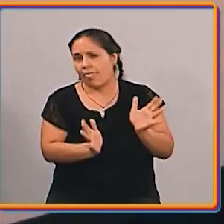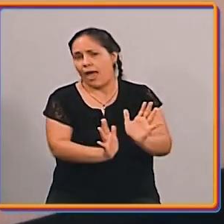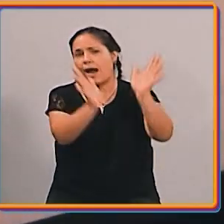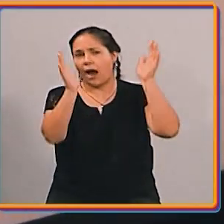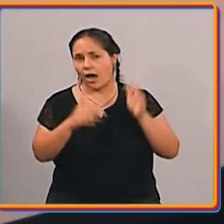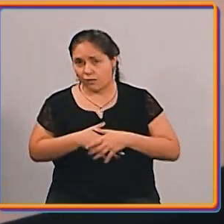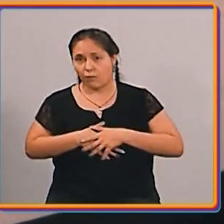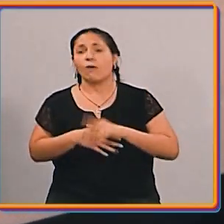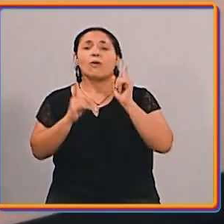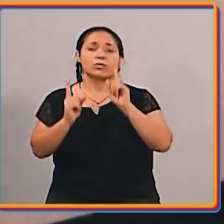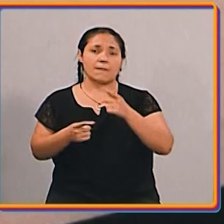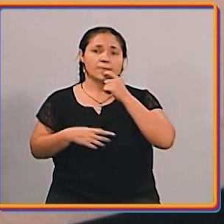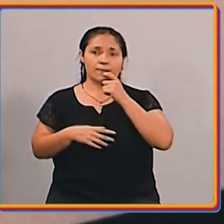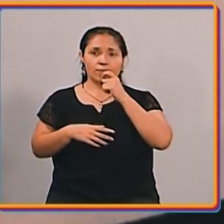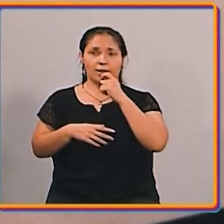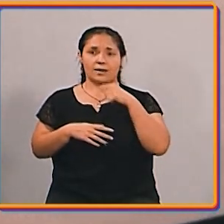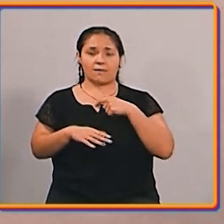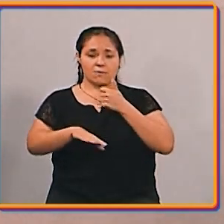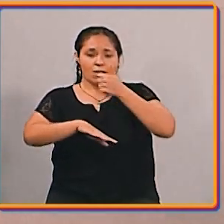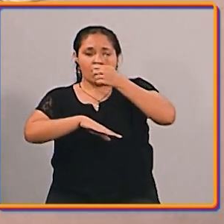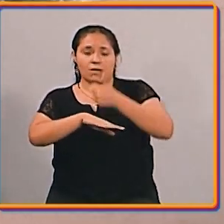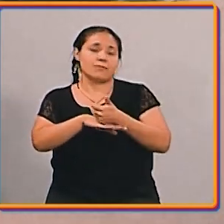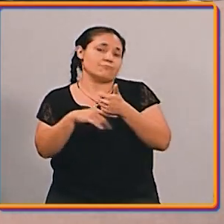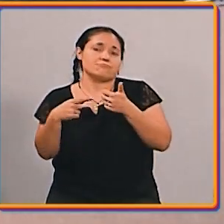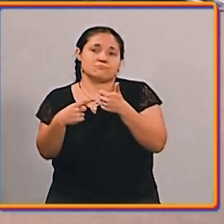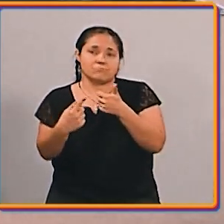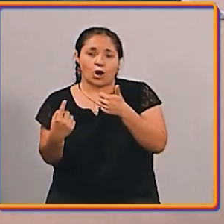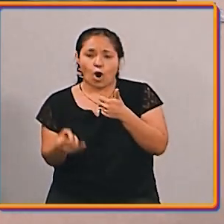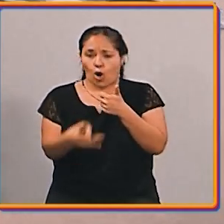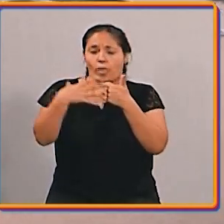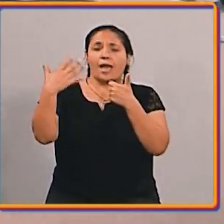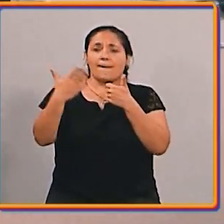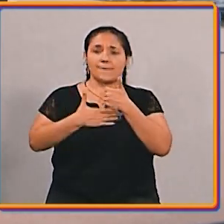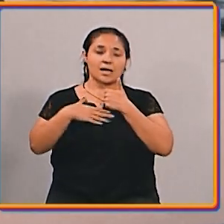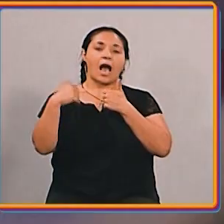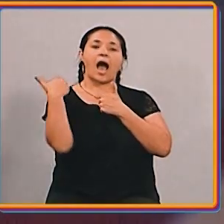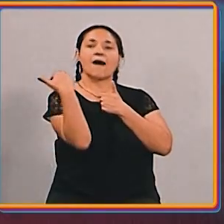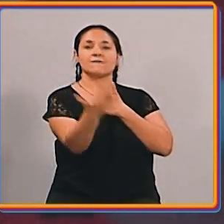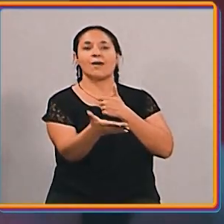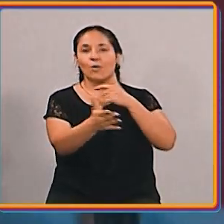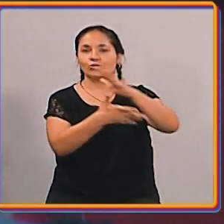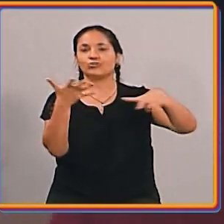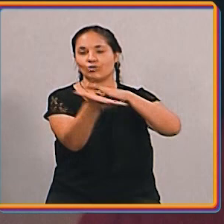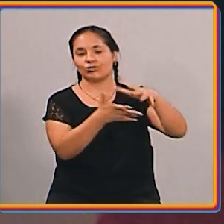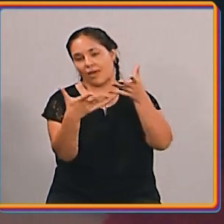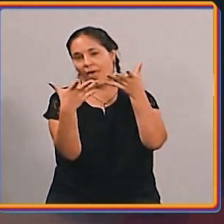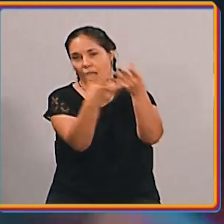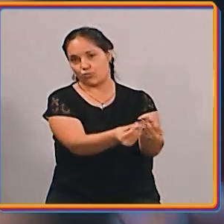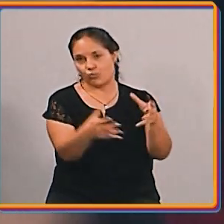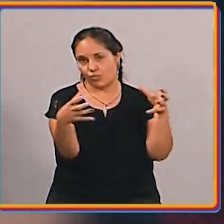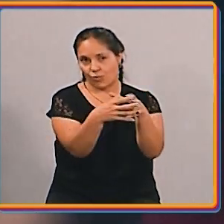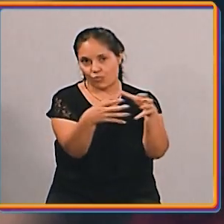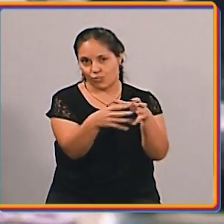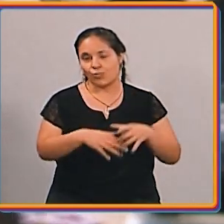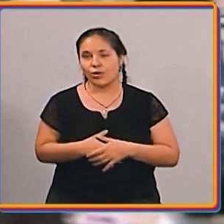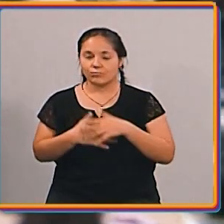de la colonia o sacrificarnos para que el resto de la colonia esté a salvo. Solo quienes hayan completado su